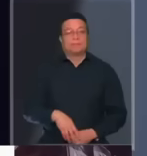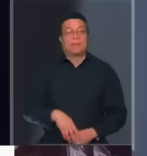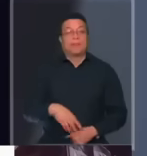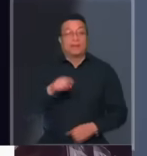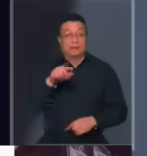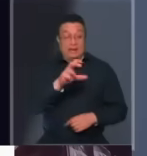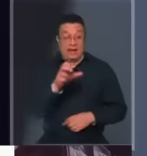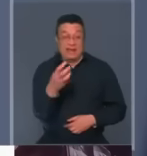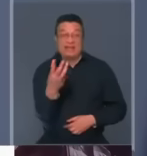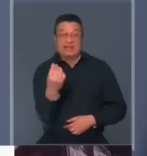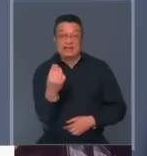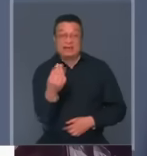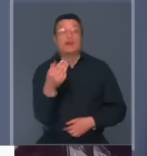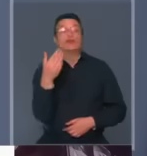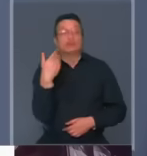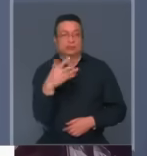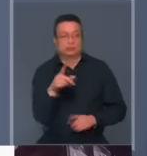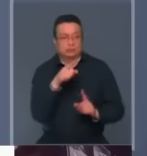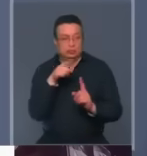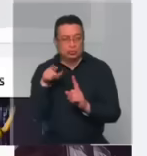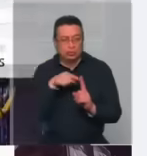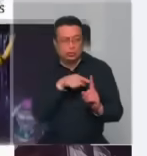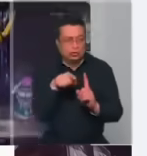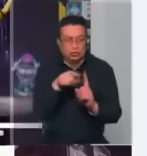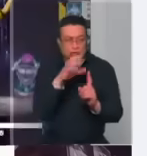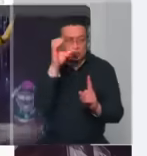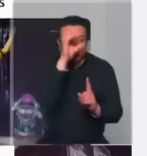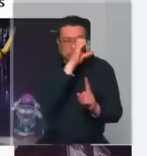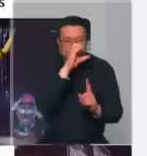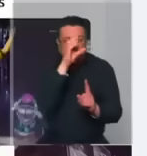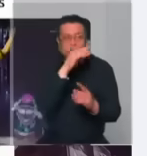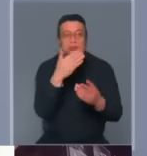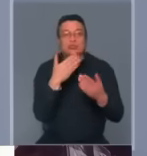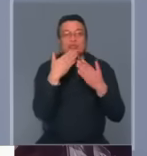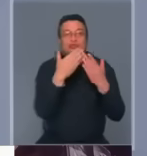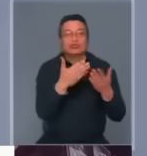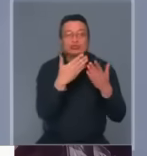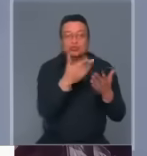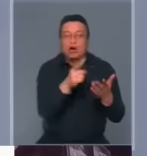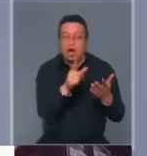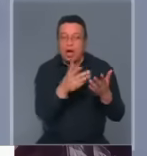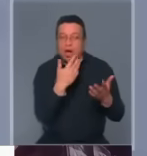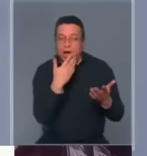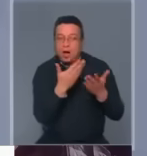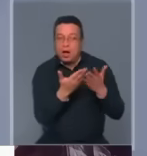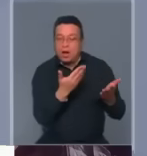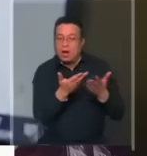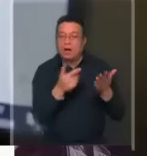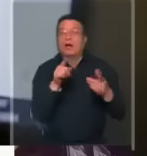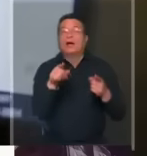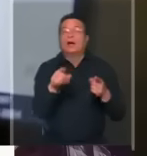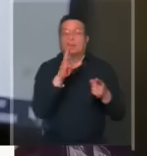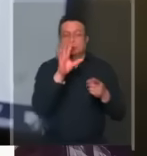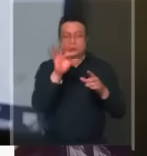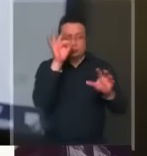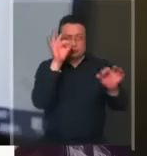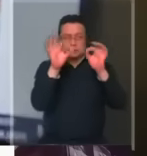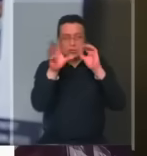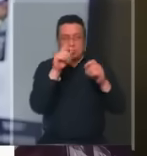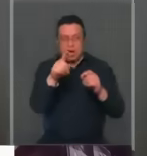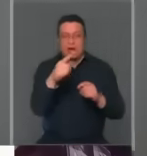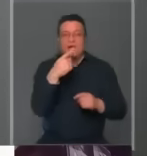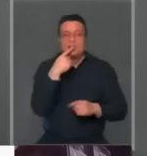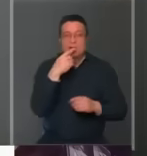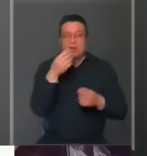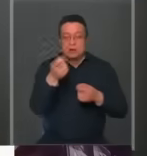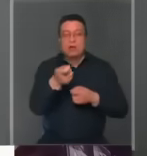Reportajes Tele13 navegó por la web en busca de estos ofrecimientos impropios. Pudimos encontrar abiertamente un torcido